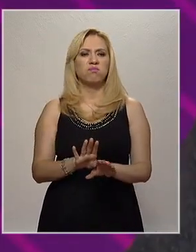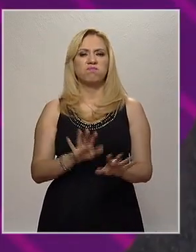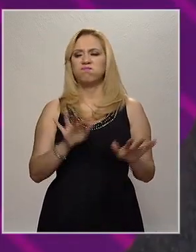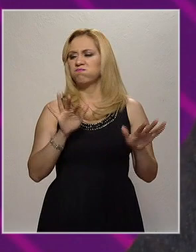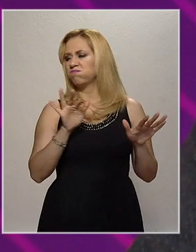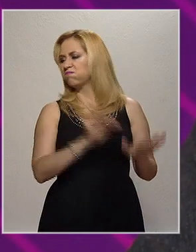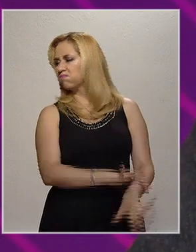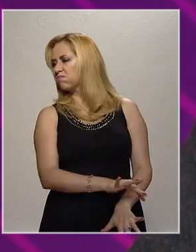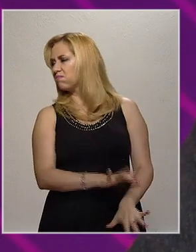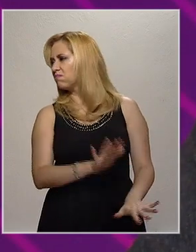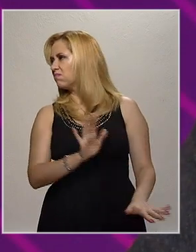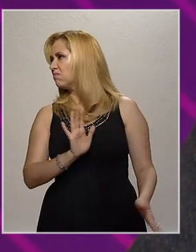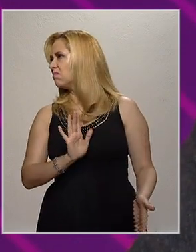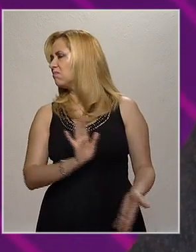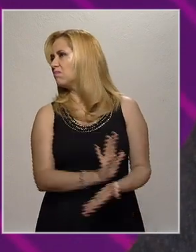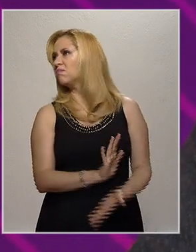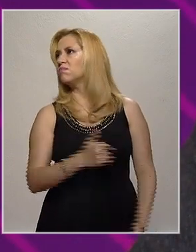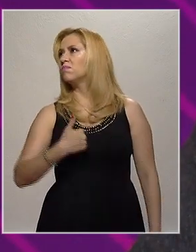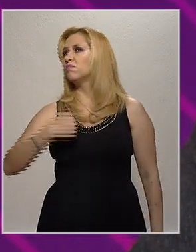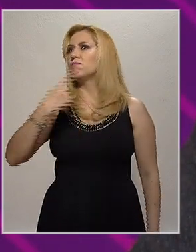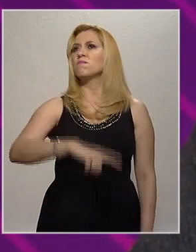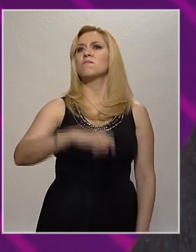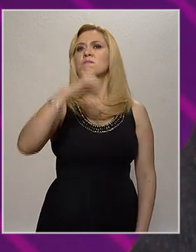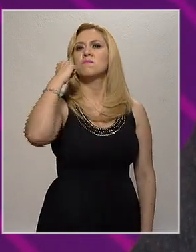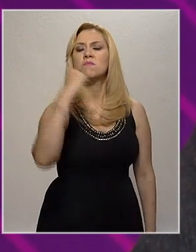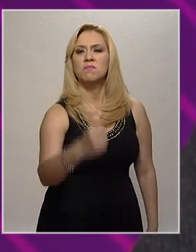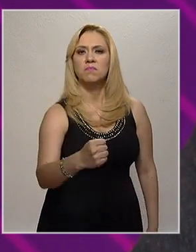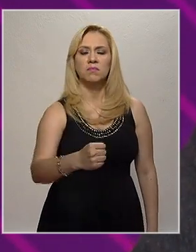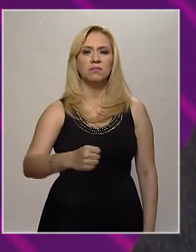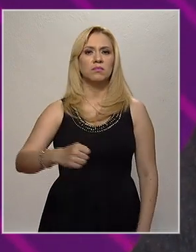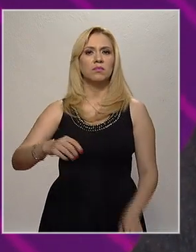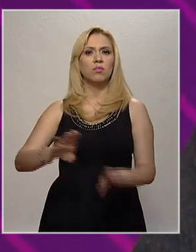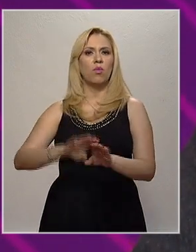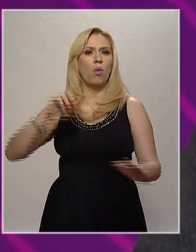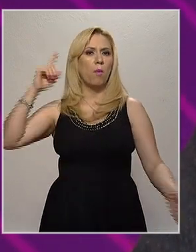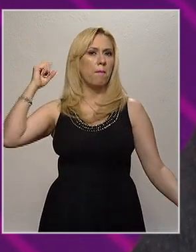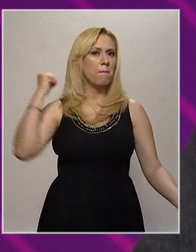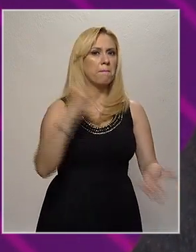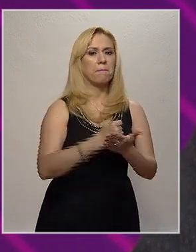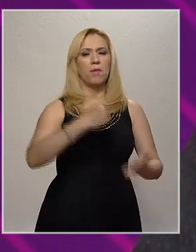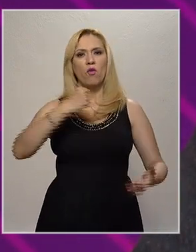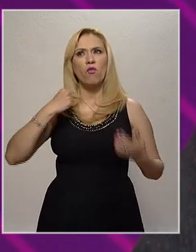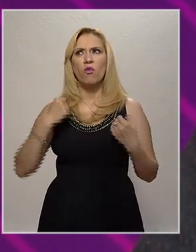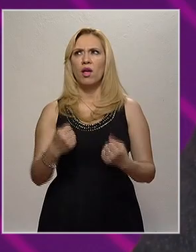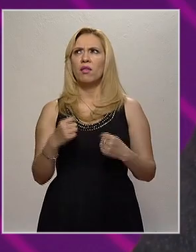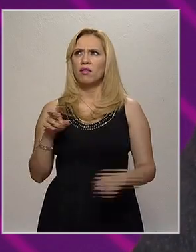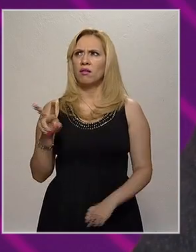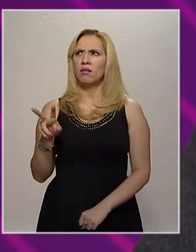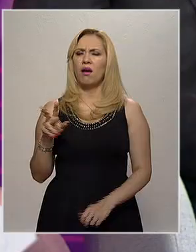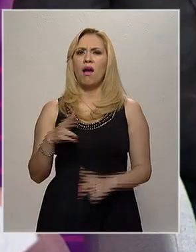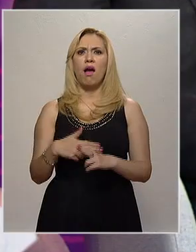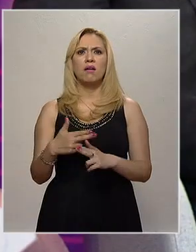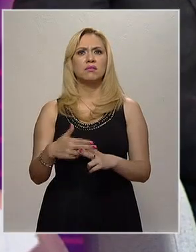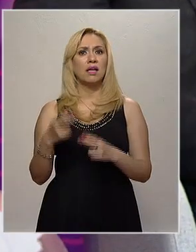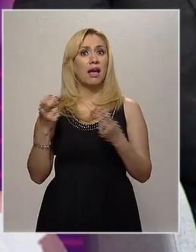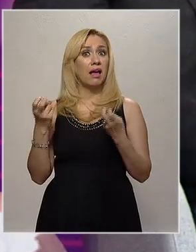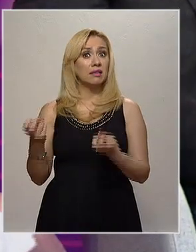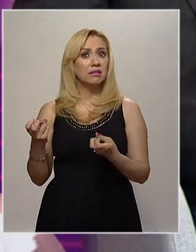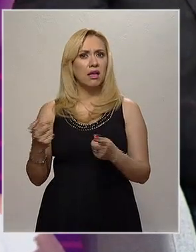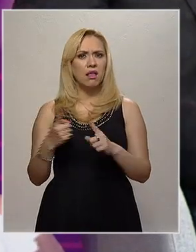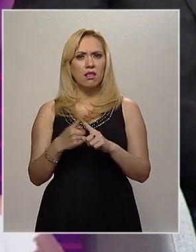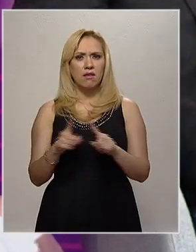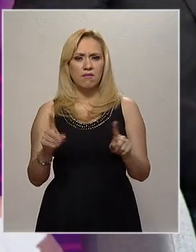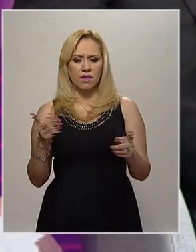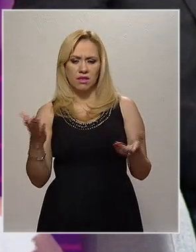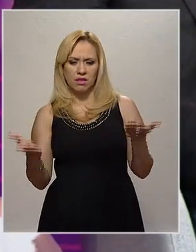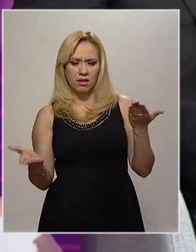y autoritarismo y un ejercicio de poder y de imposición muy fuerte, incluso ese ejercicio es diferenciado